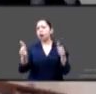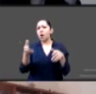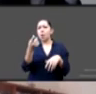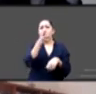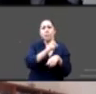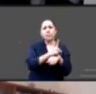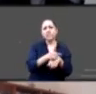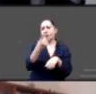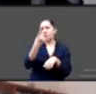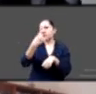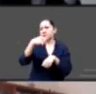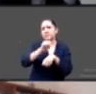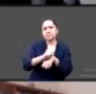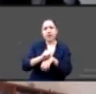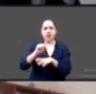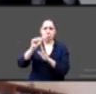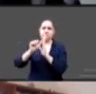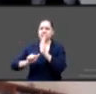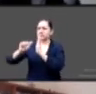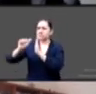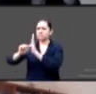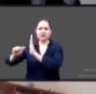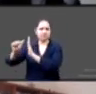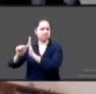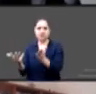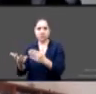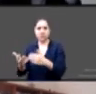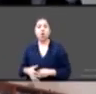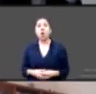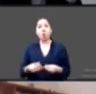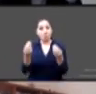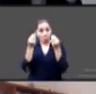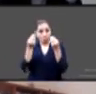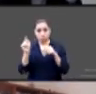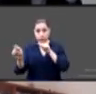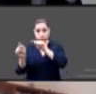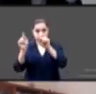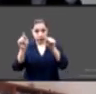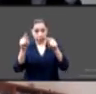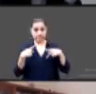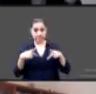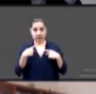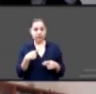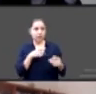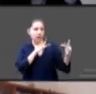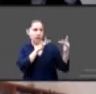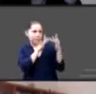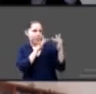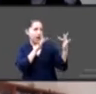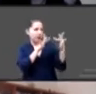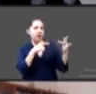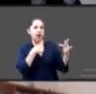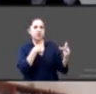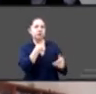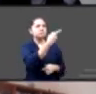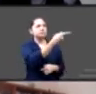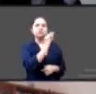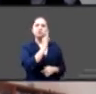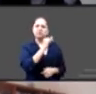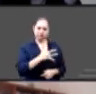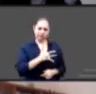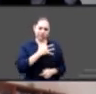acá, porque ustedes lo van a ver, muchas de las víctimas consideran de que tienen una relación de carácter sentimental con su agresor. Y esto es algo que a nosotros nos